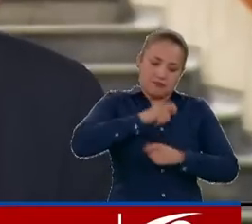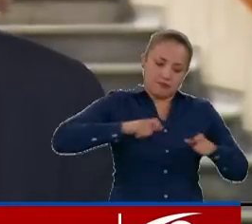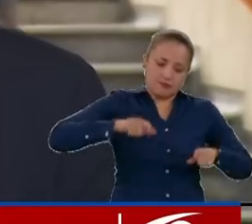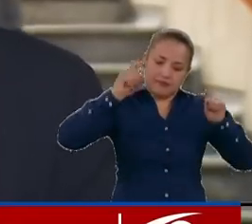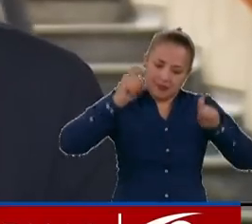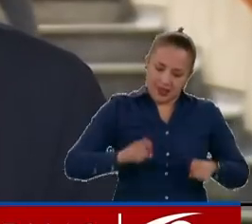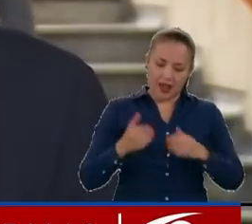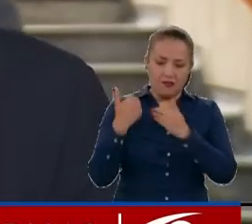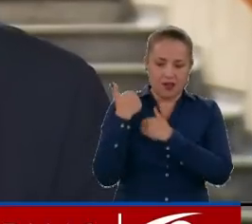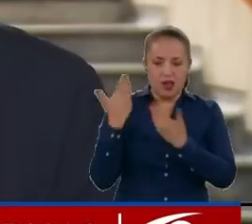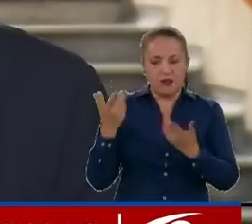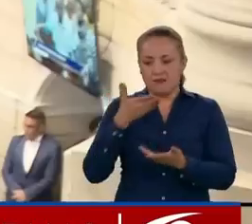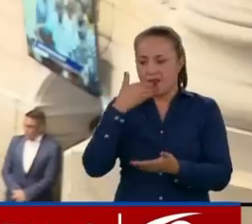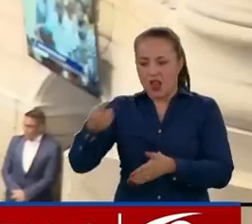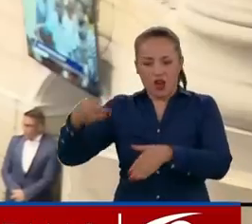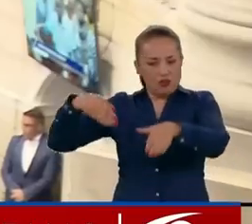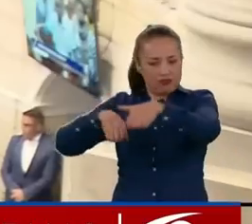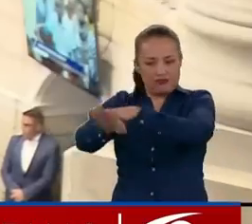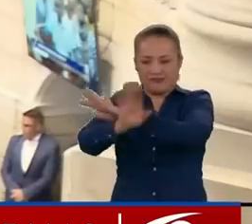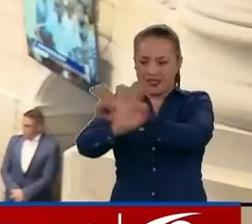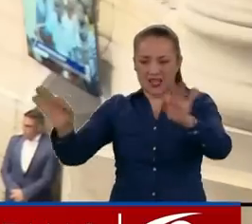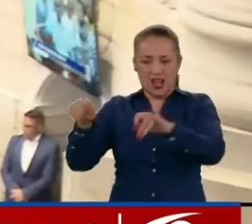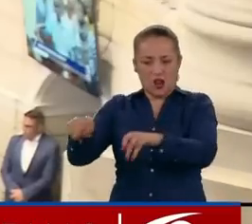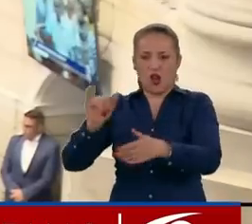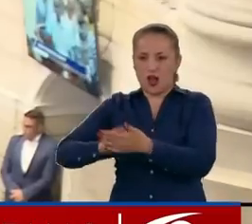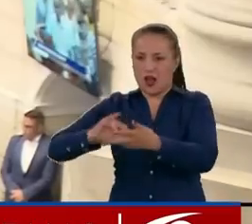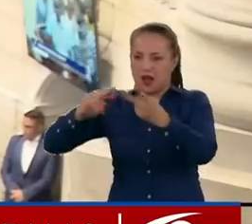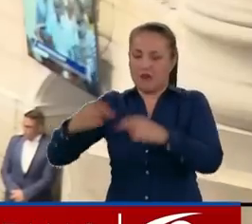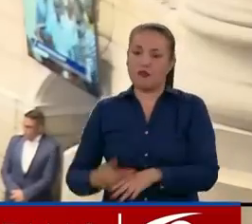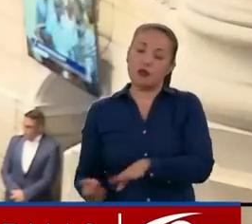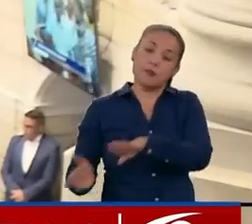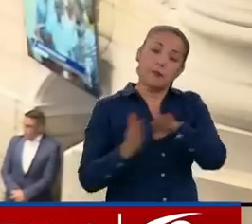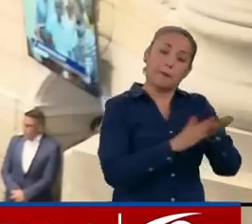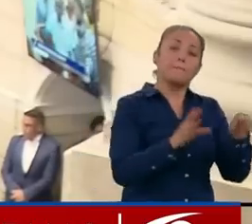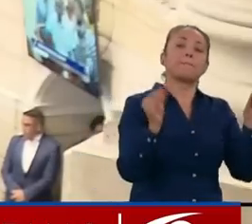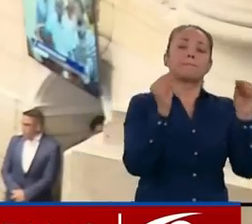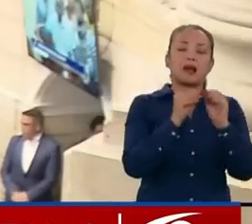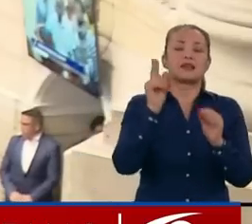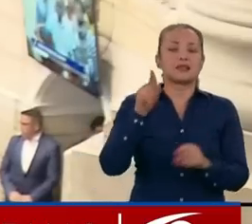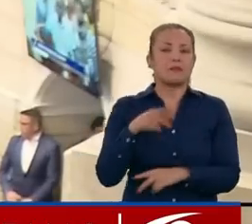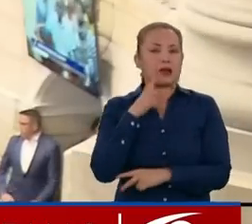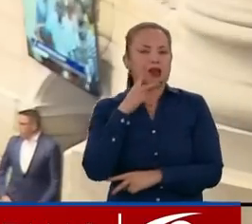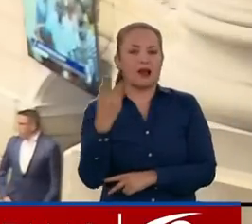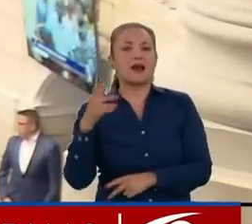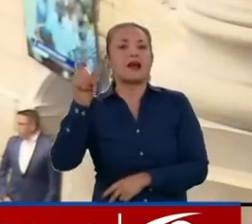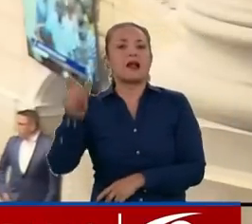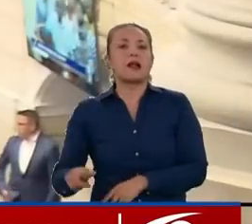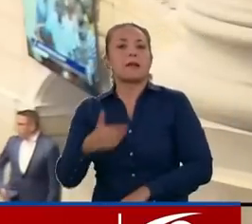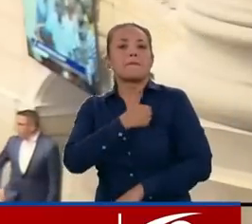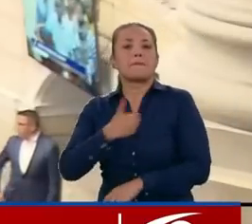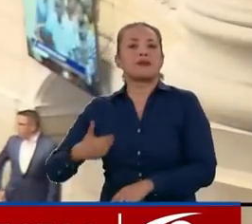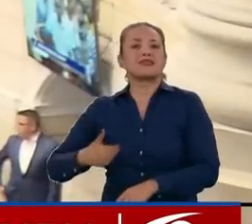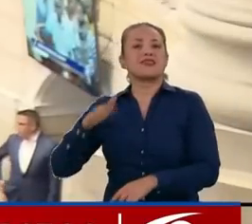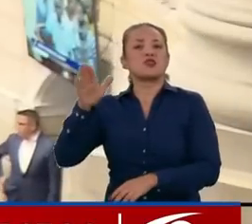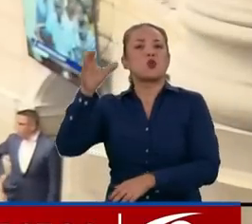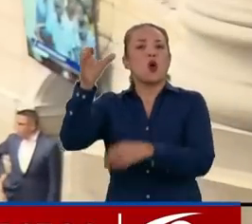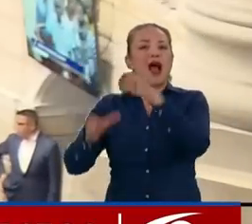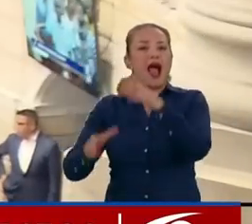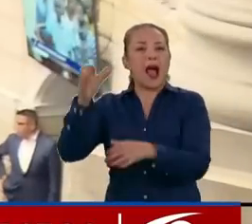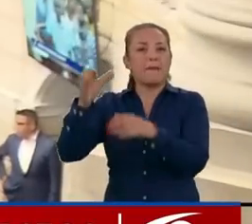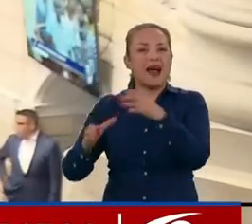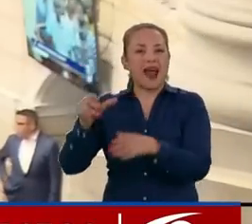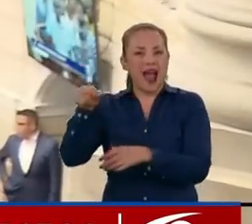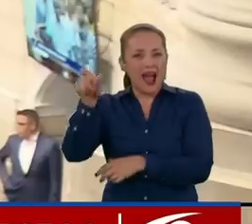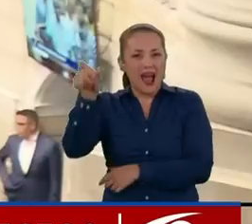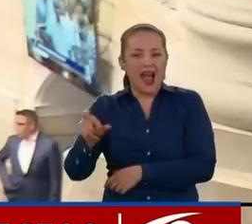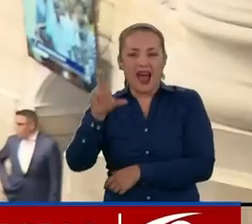y archivar las reformas. Y hoy también vimos de pronto esa reversa del presidente de la Cámara, David Racero, que había anunciado el